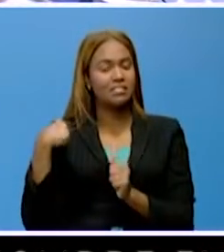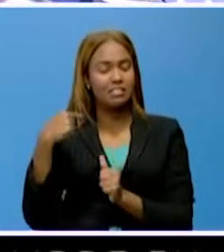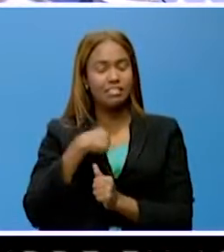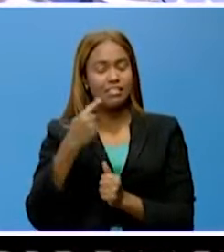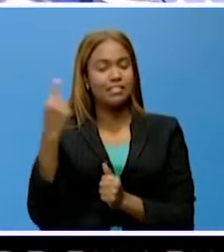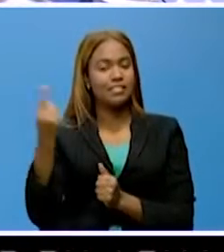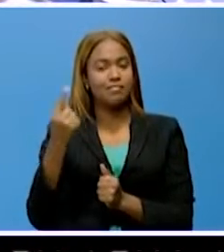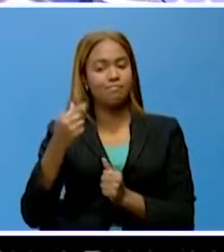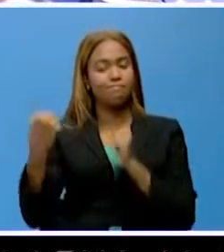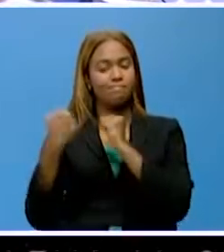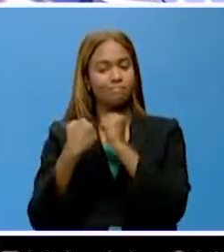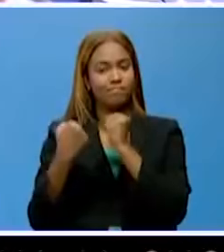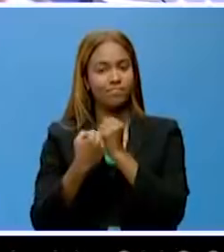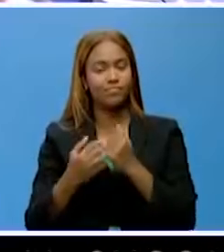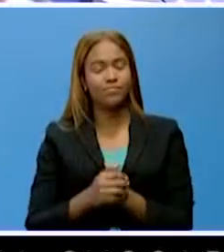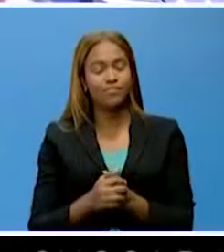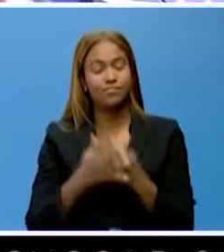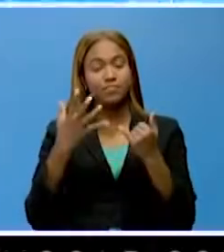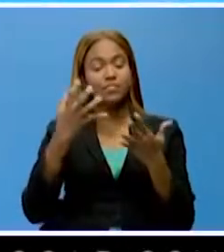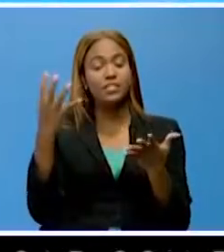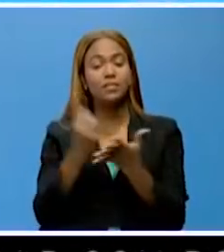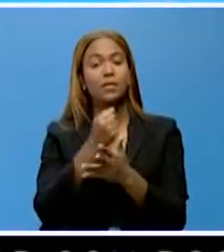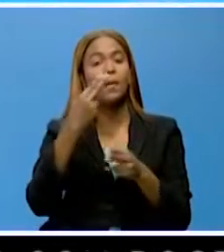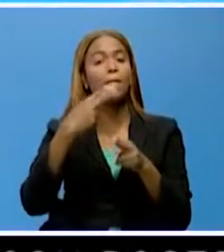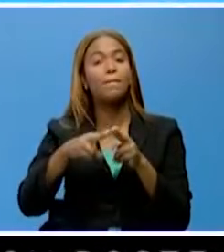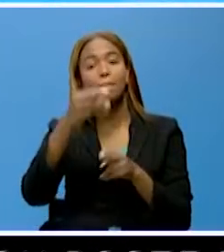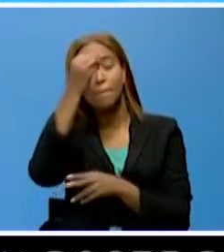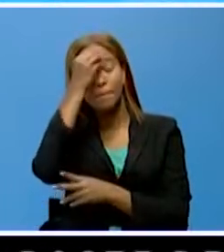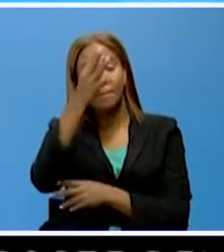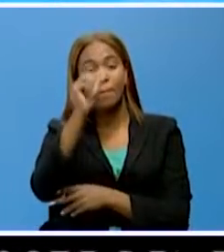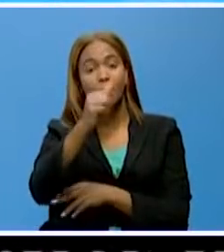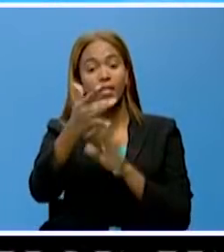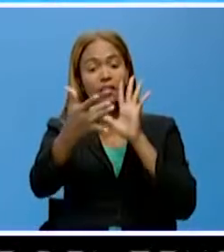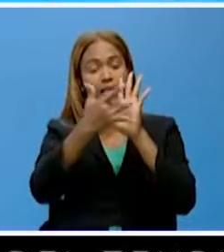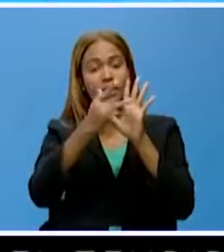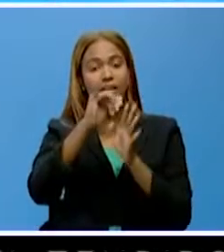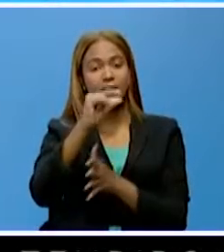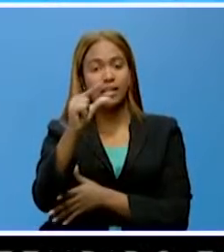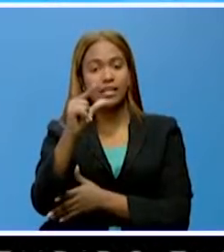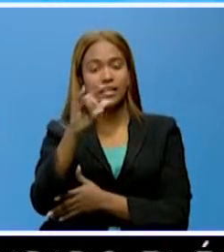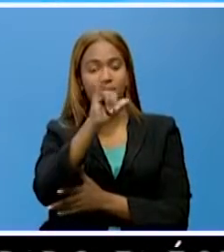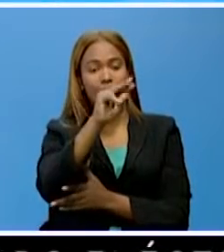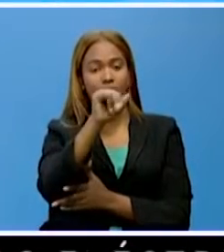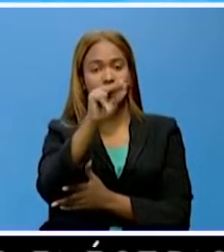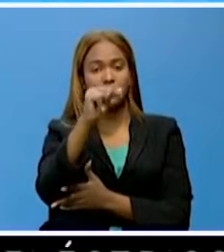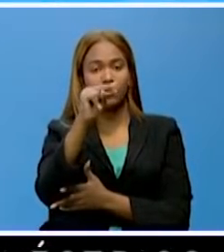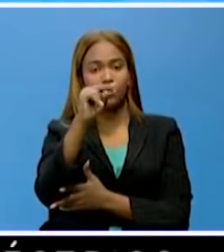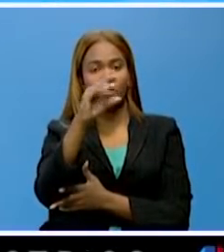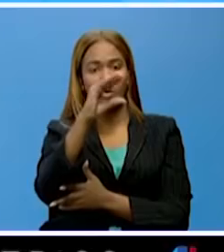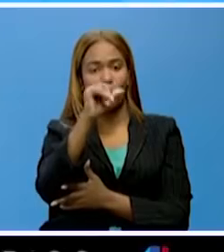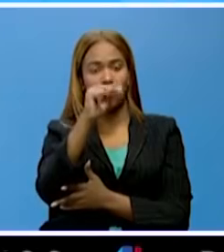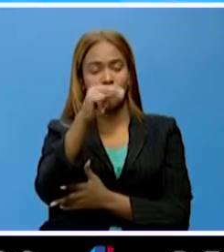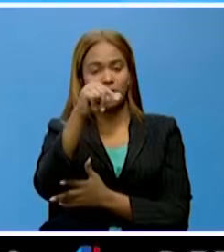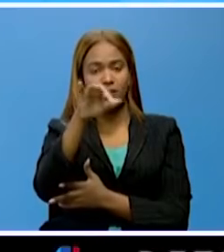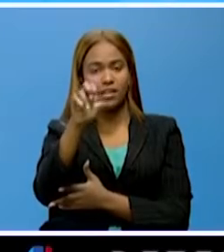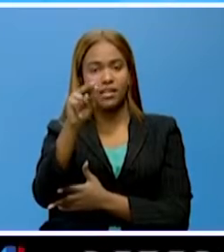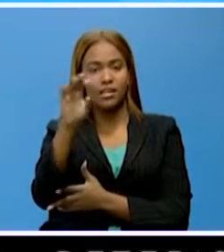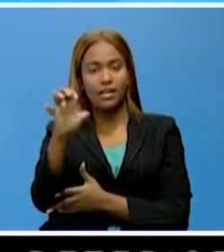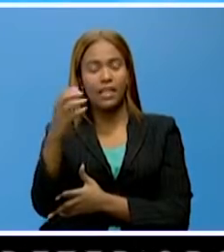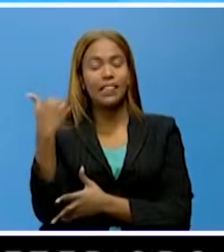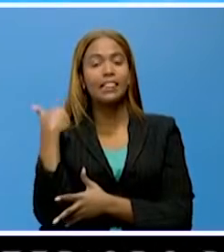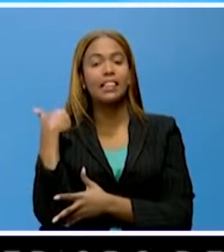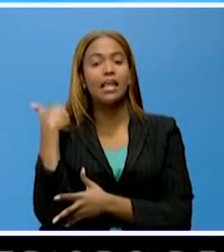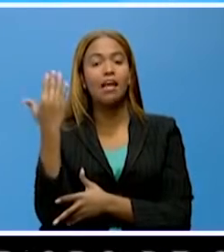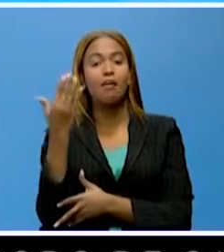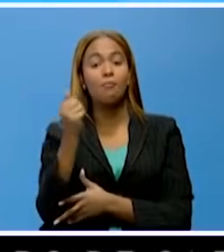muchísimo gusto, siempre nos aporta. Quiero aprovechar muy claro, breve, adelante, decirles sí, que entren a mi Instagram, Migración con Jacqueline, que tenemos